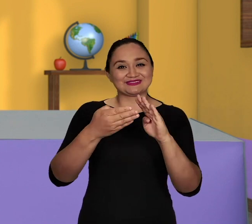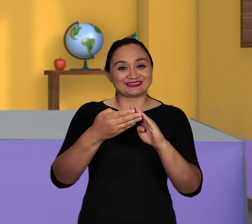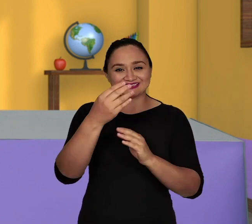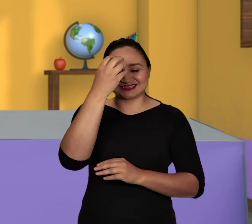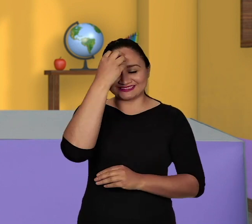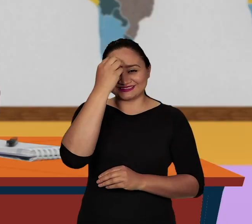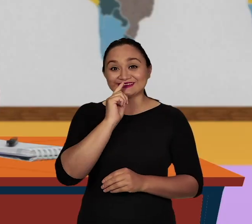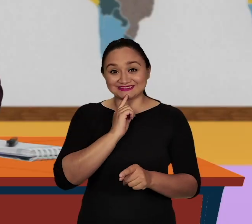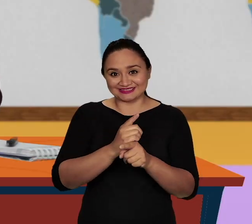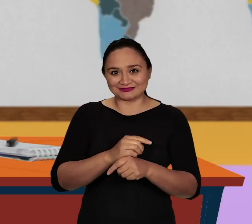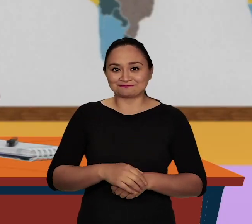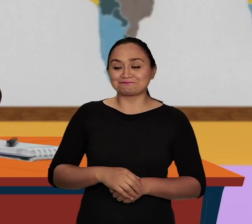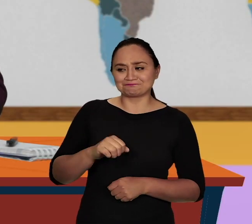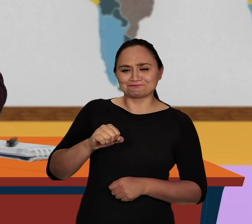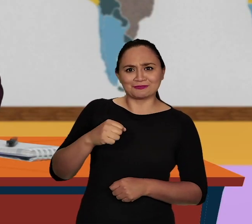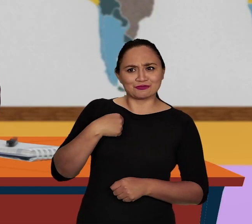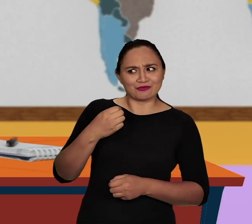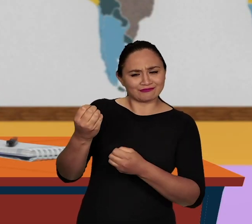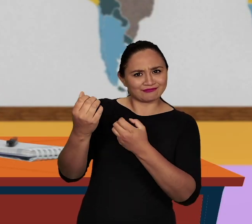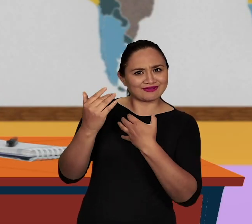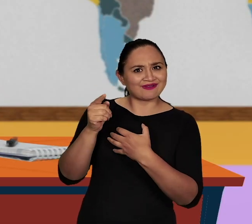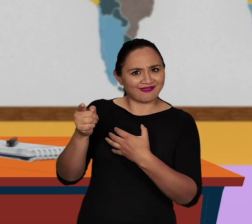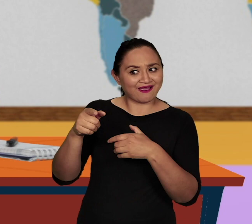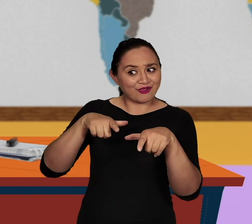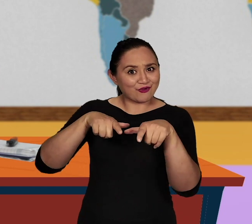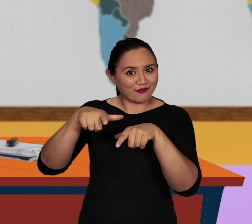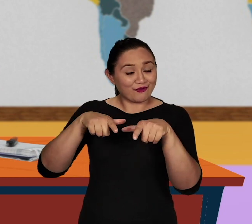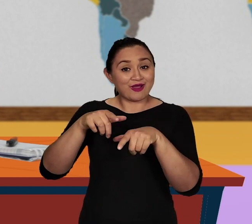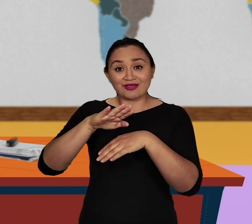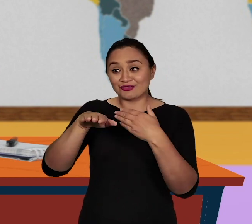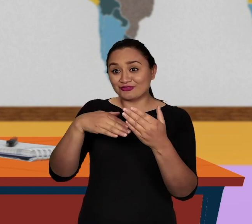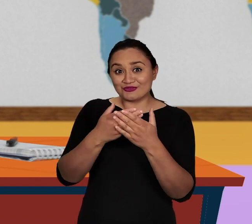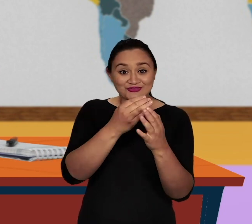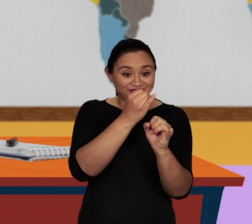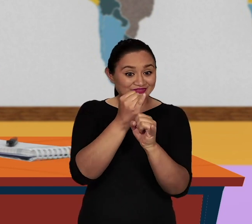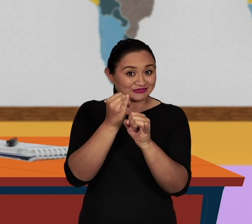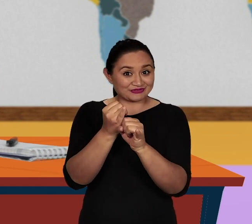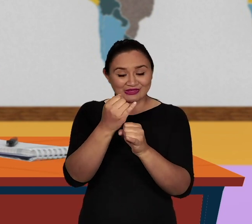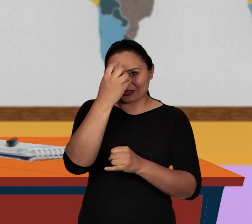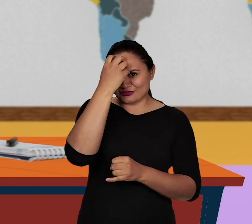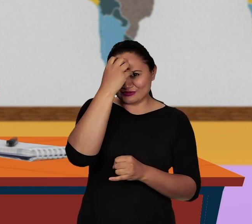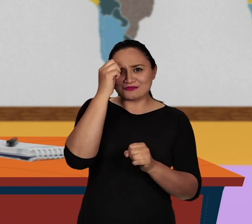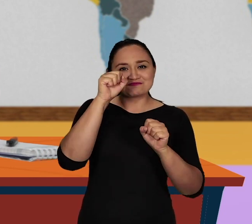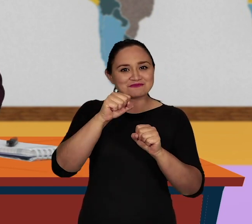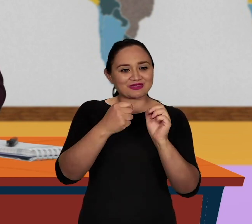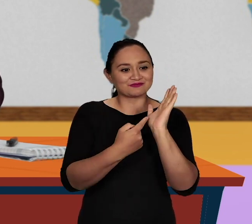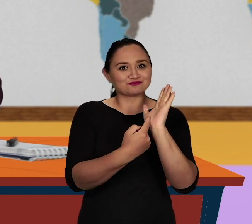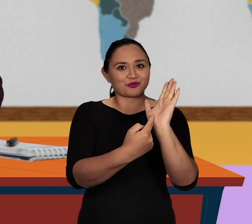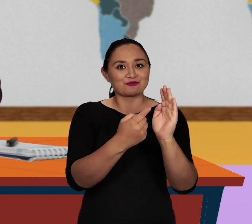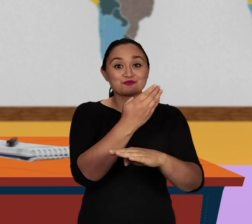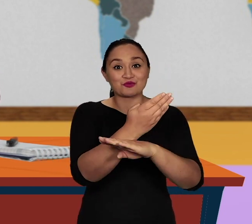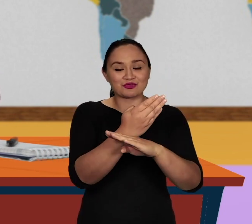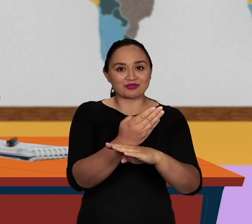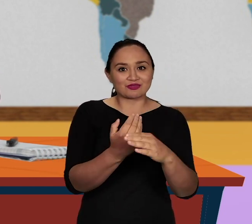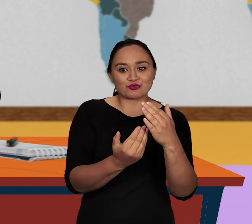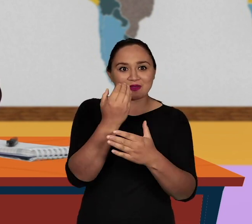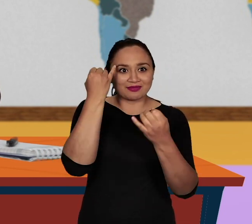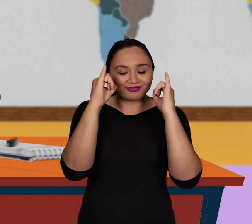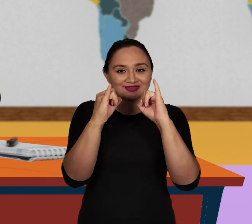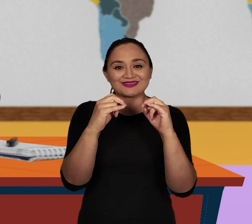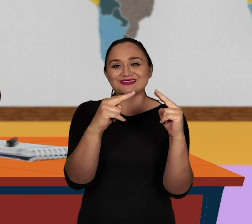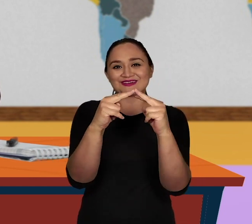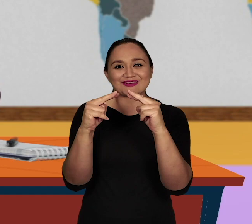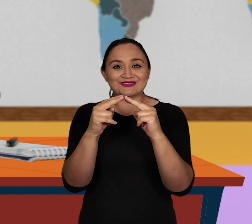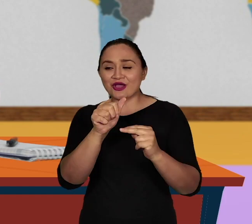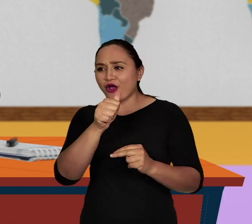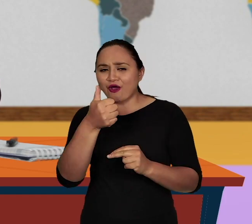educativas. Yo escuché que va a existir un espacio en el que todas las instituciones educativas podrán presentar sus propuestas innovadoras y